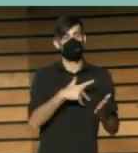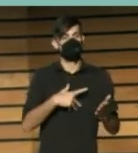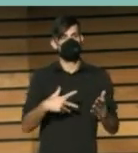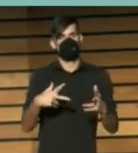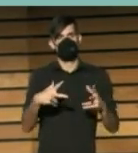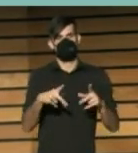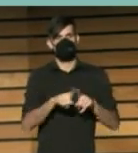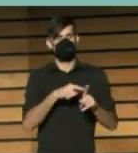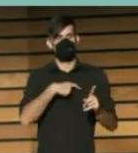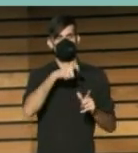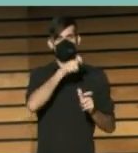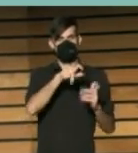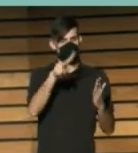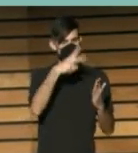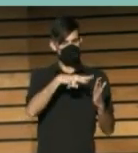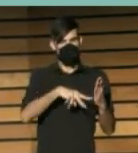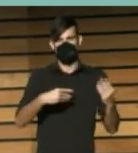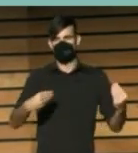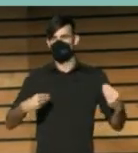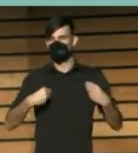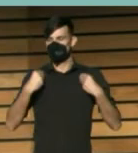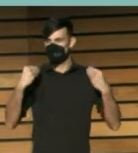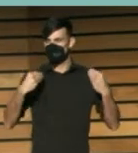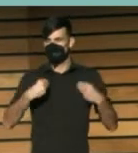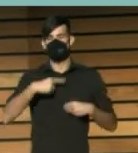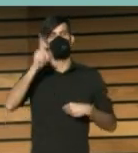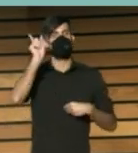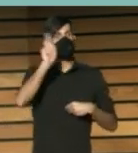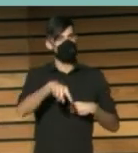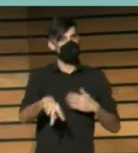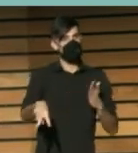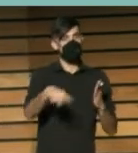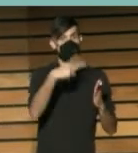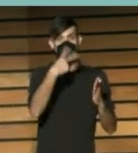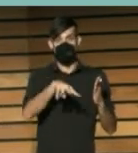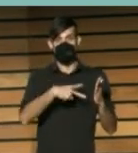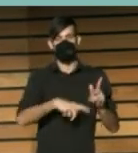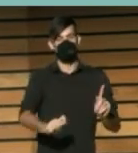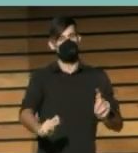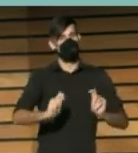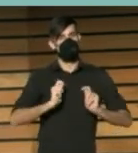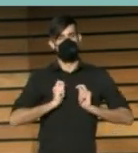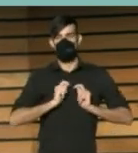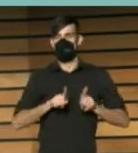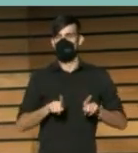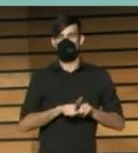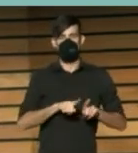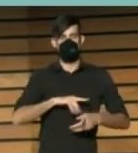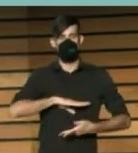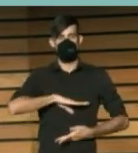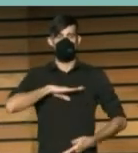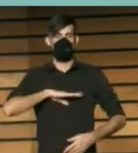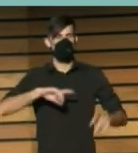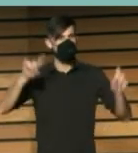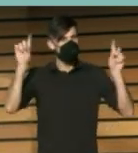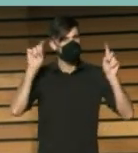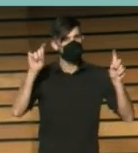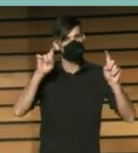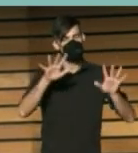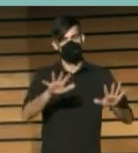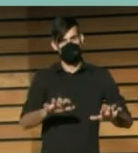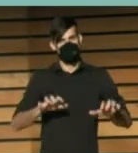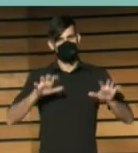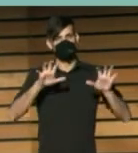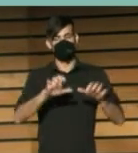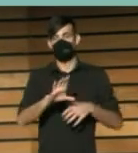disfrute. Es también vehículo para la educación y para el aprendizaje, como antes